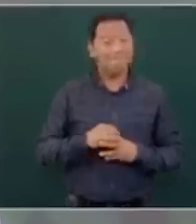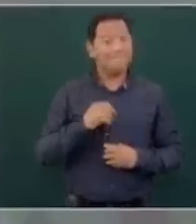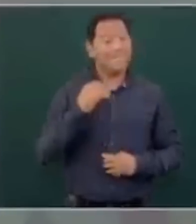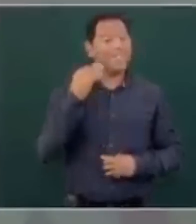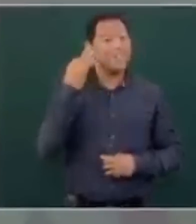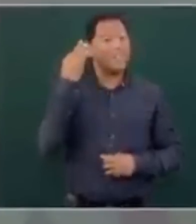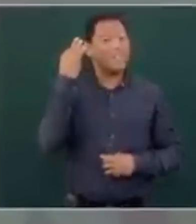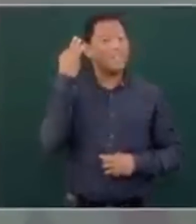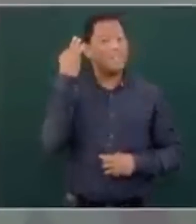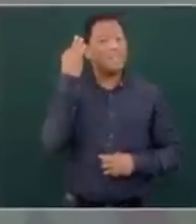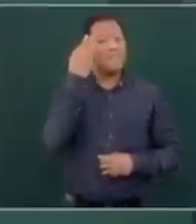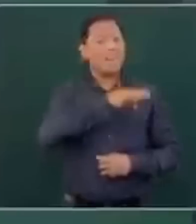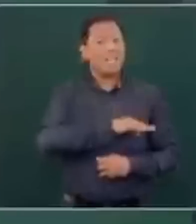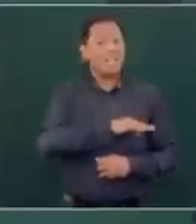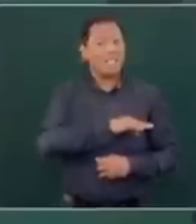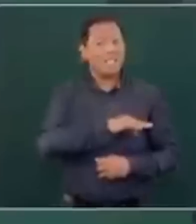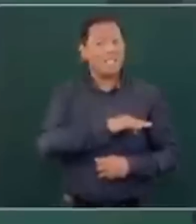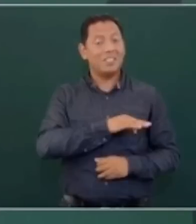es